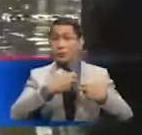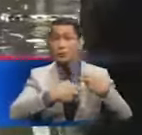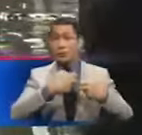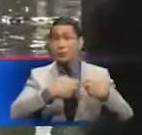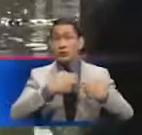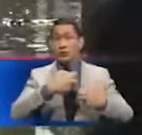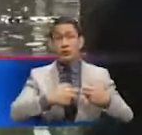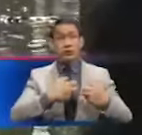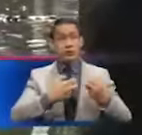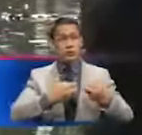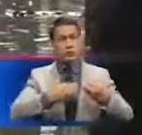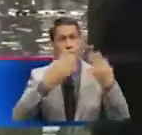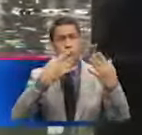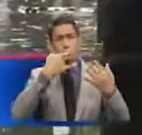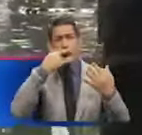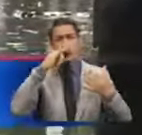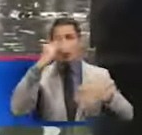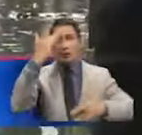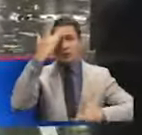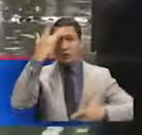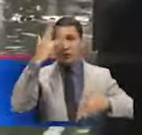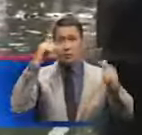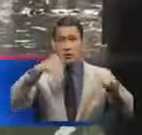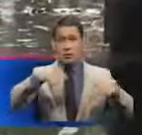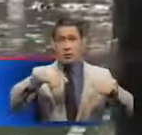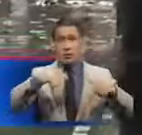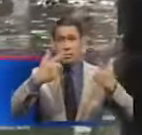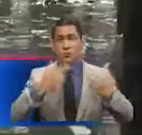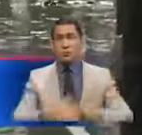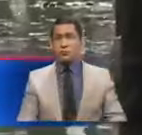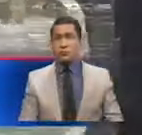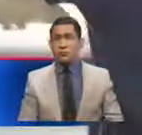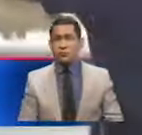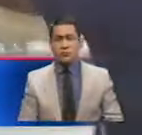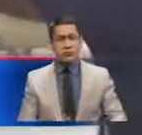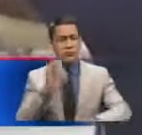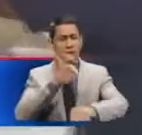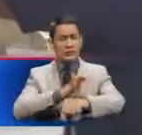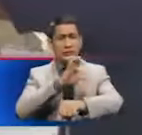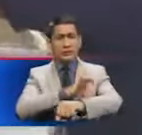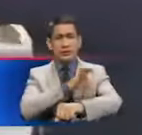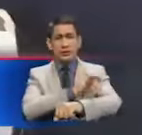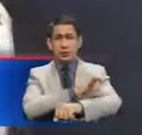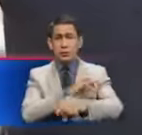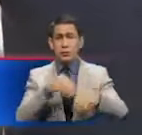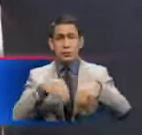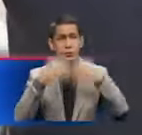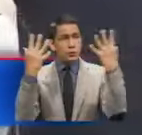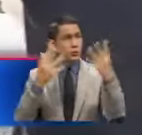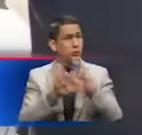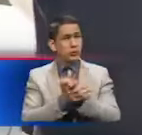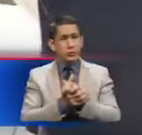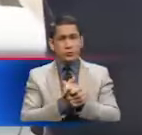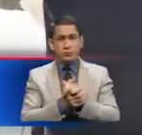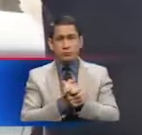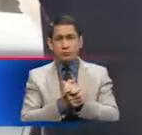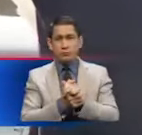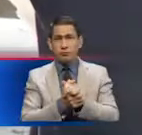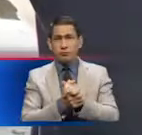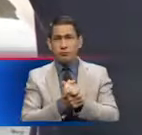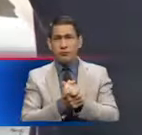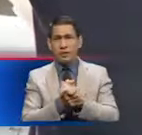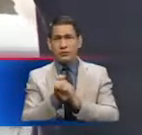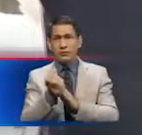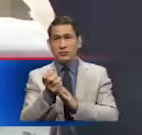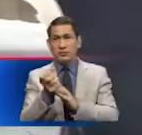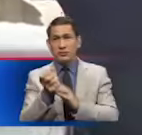Bastantes niños ahí enfermos con esto. Puro lodo, mira aquí, enferma. El mosquito, José Delgado, el mosquito. Hay piola allá en el colegio, yo voy al colegio, no